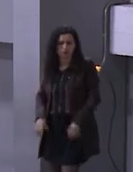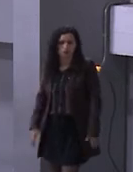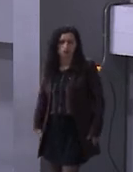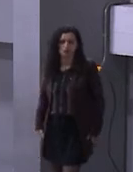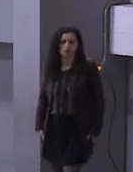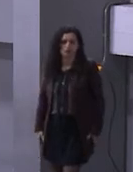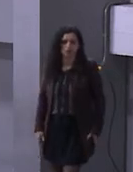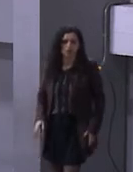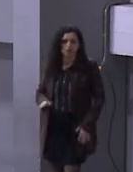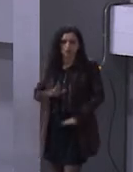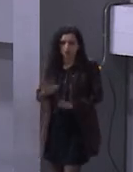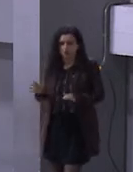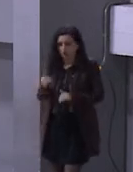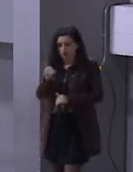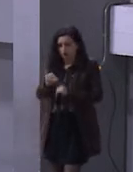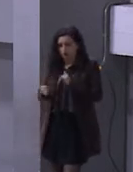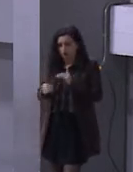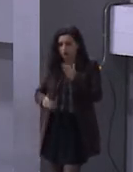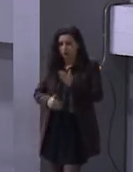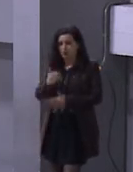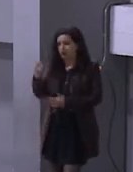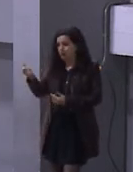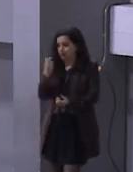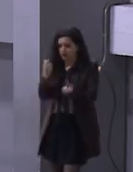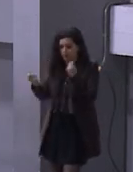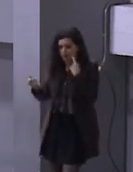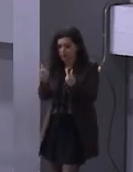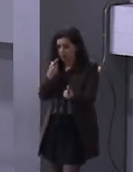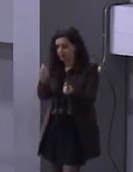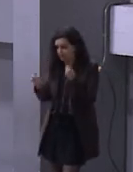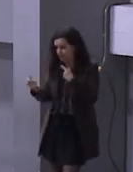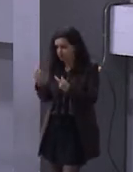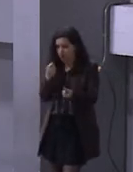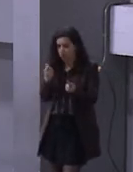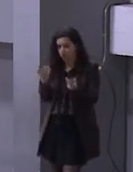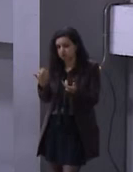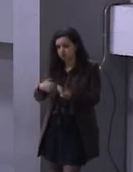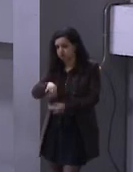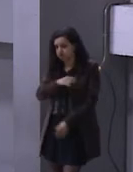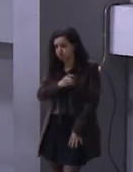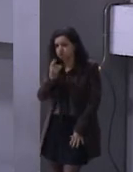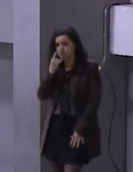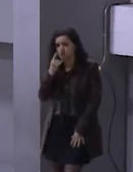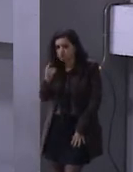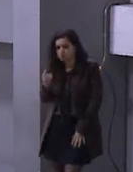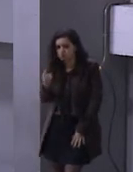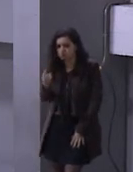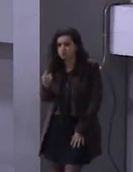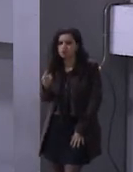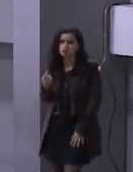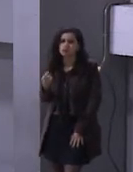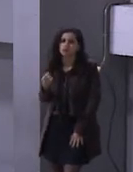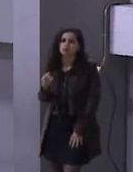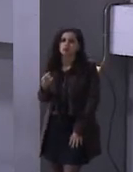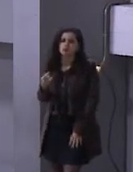Bueno, ya para cerrar y dar paso pues a las preguntas que son las que más nos interesan poder interlocutar con ustedes.